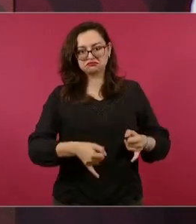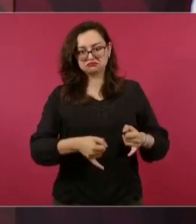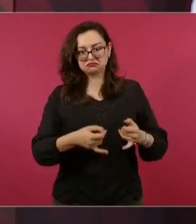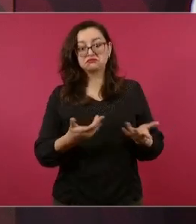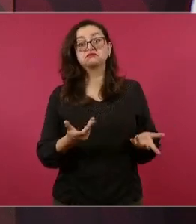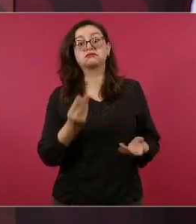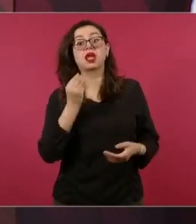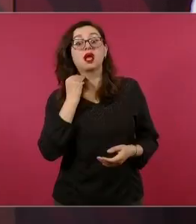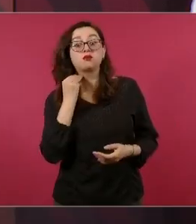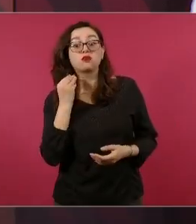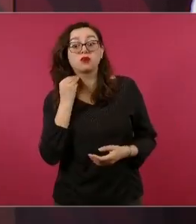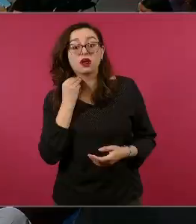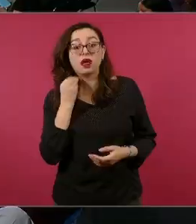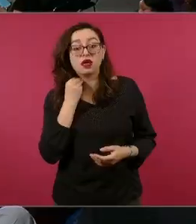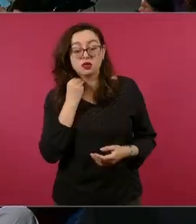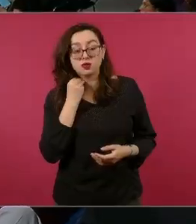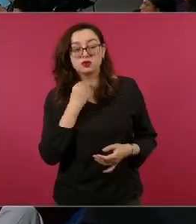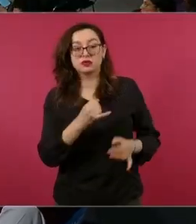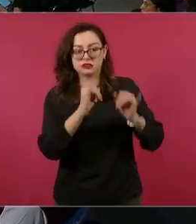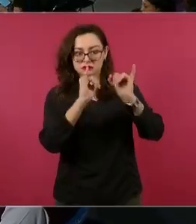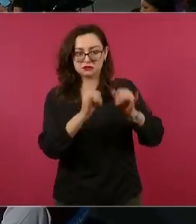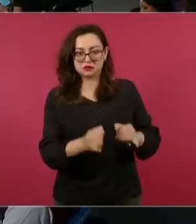con profesión de abogados,